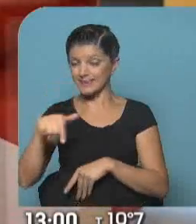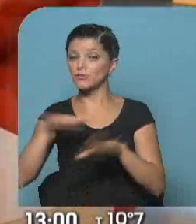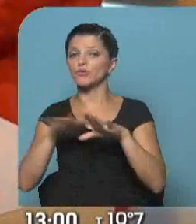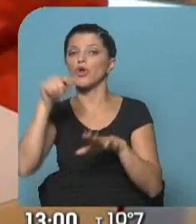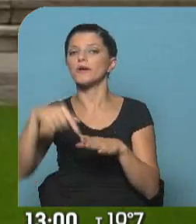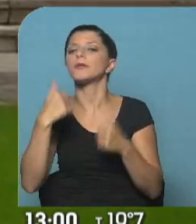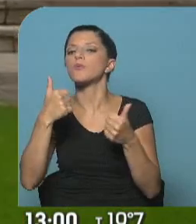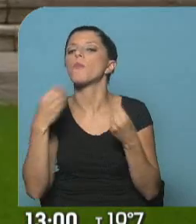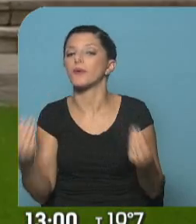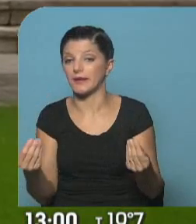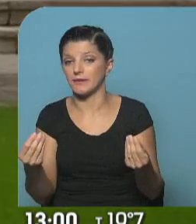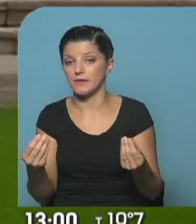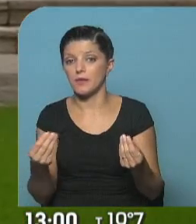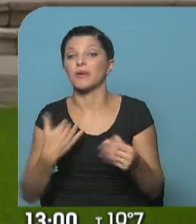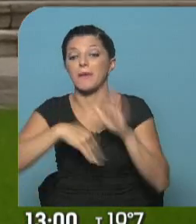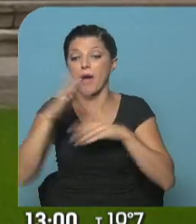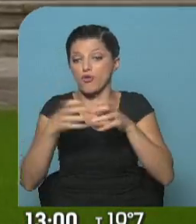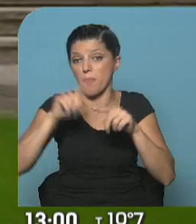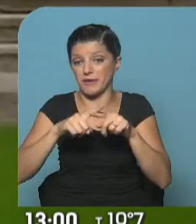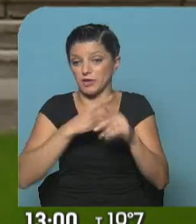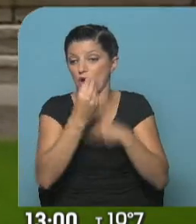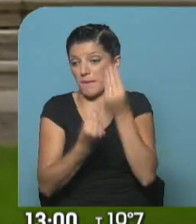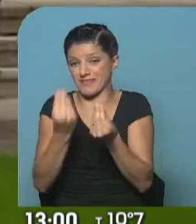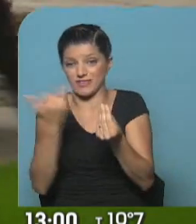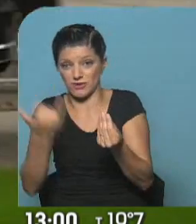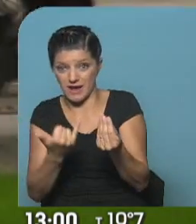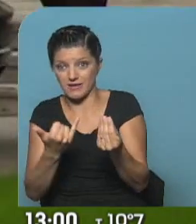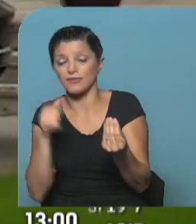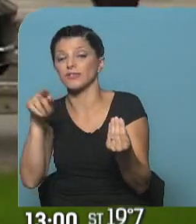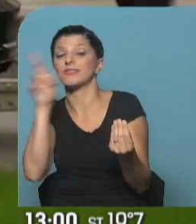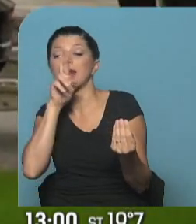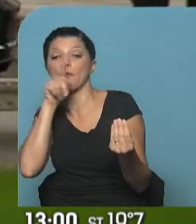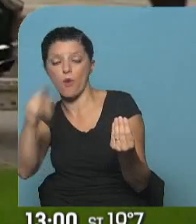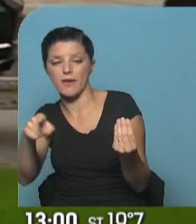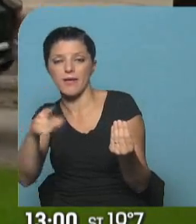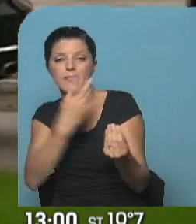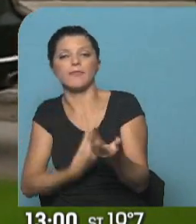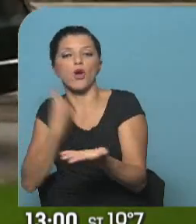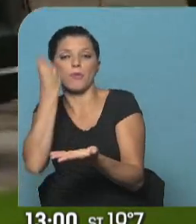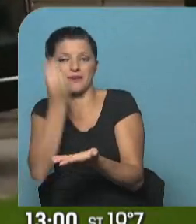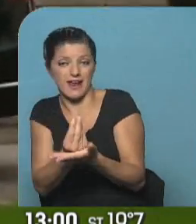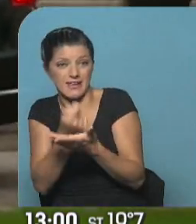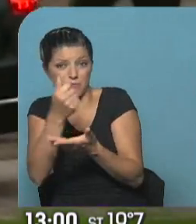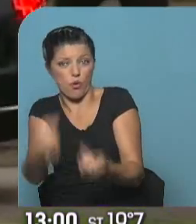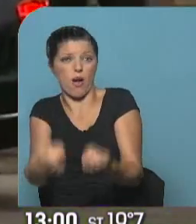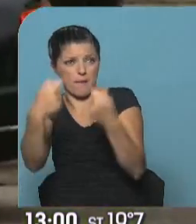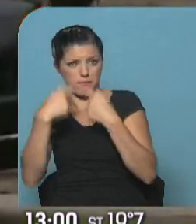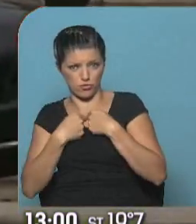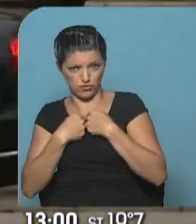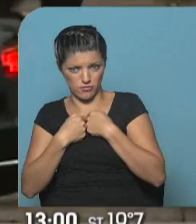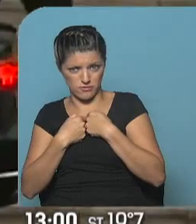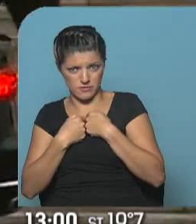si Merkel tiene que gobernar en minorías, lo cual ella rechaza, pero entonces no está claro, todavía no está claro cuál de las tres opciones